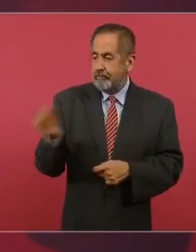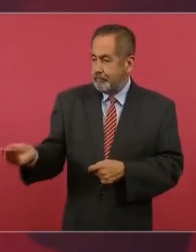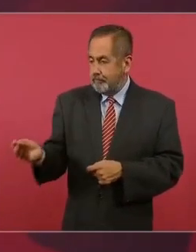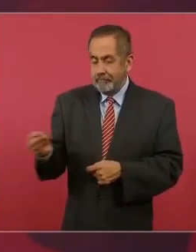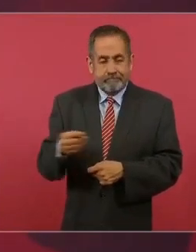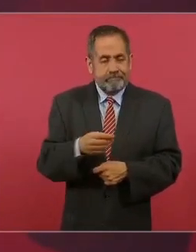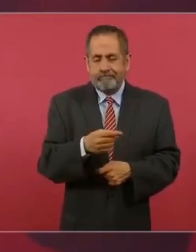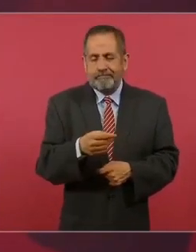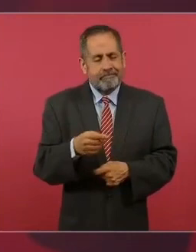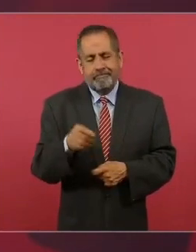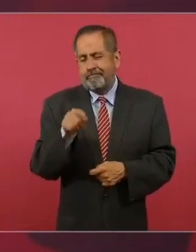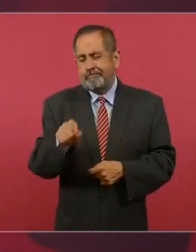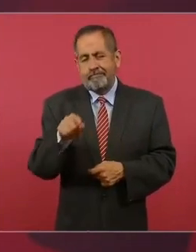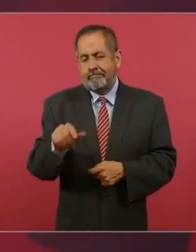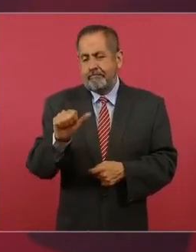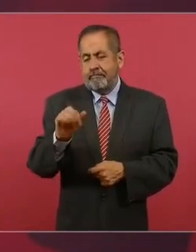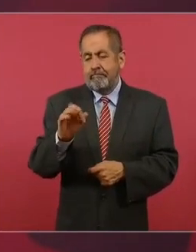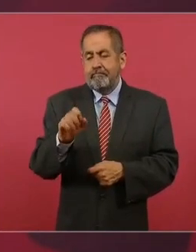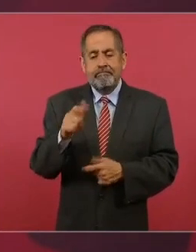cobraban mucho